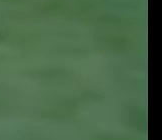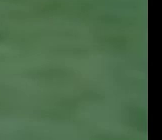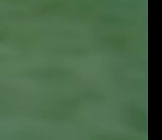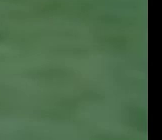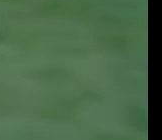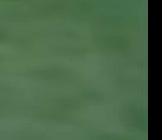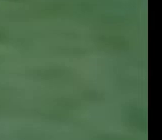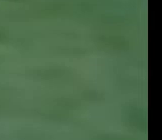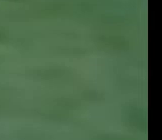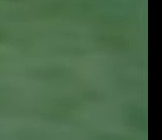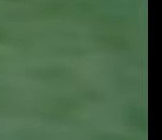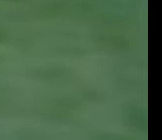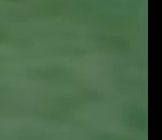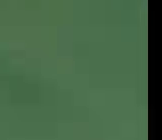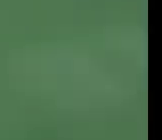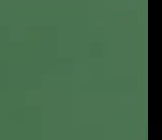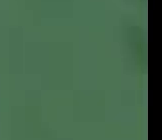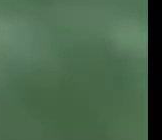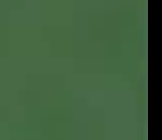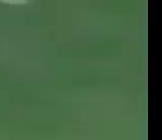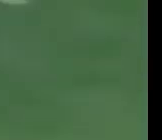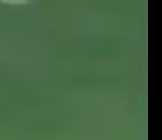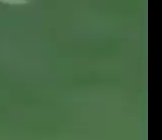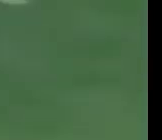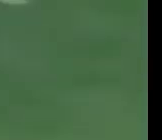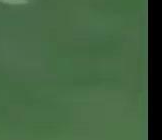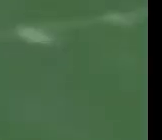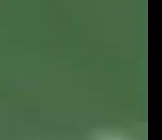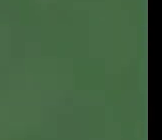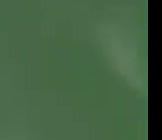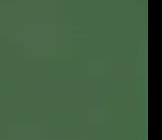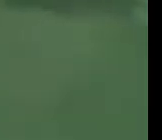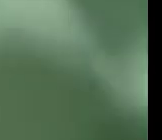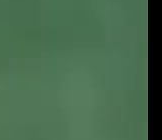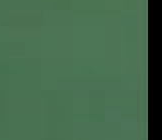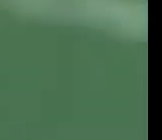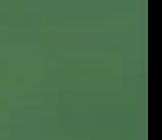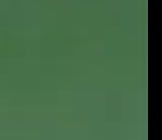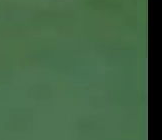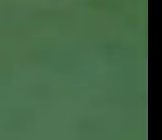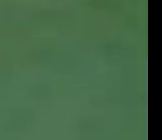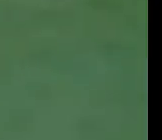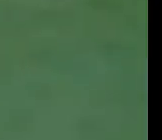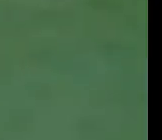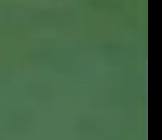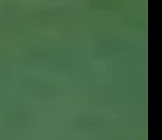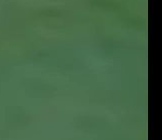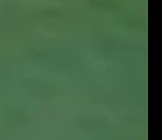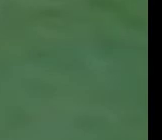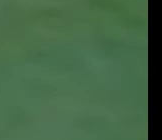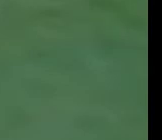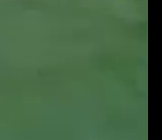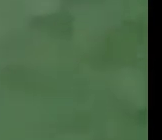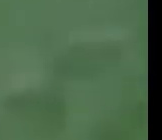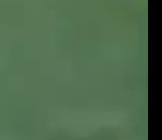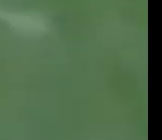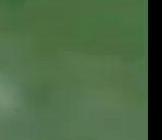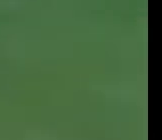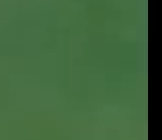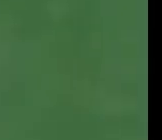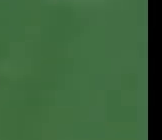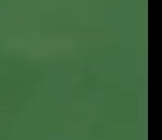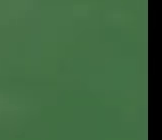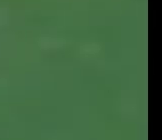desde la noche anterior atraviesa la ciénaga en la dirección Pálpite-Soplillar-Cayo Ramona, llega a las proximidades de